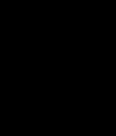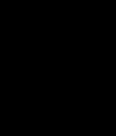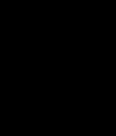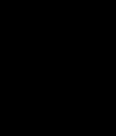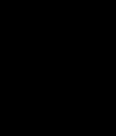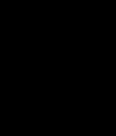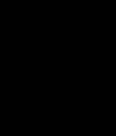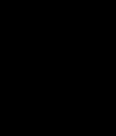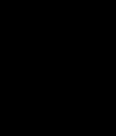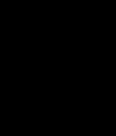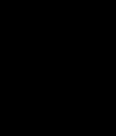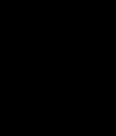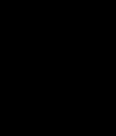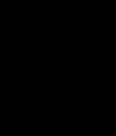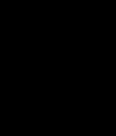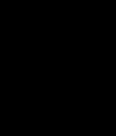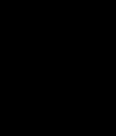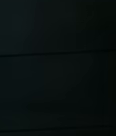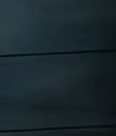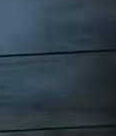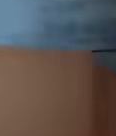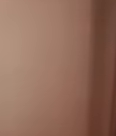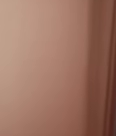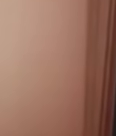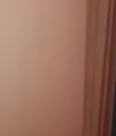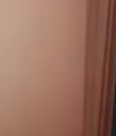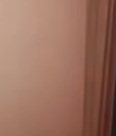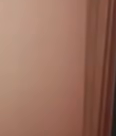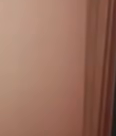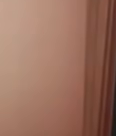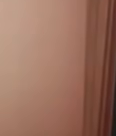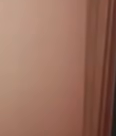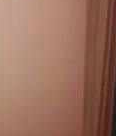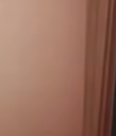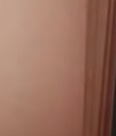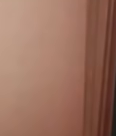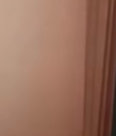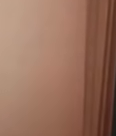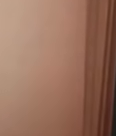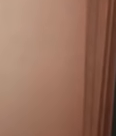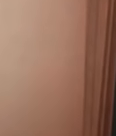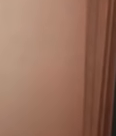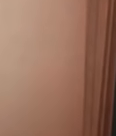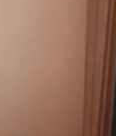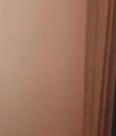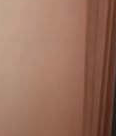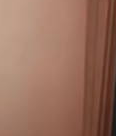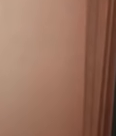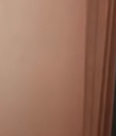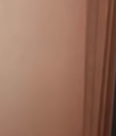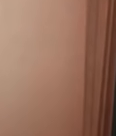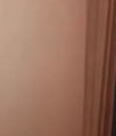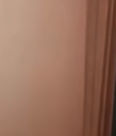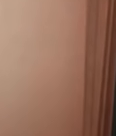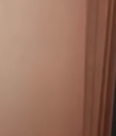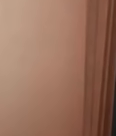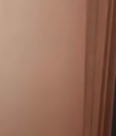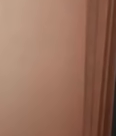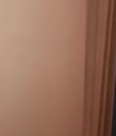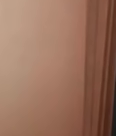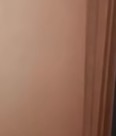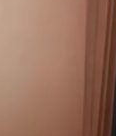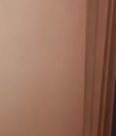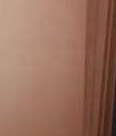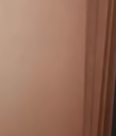12 de marzo a la edad de 24 años. Por fin libre y seguro puedo cantar. Rompióse el